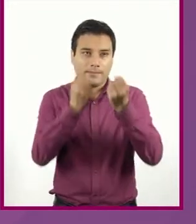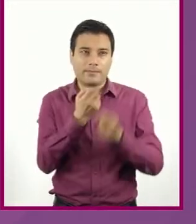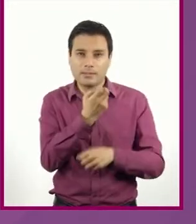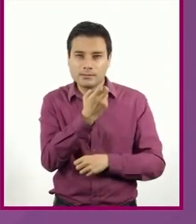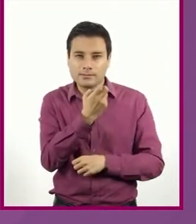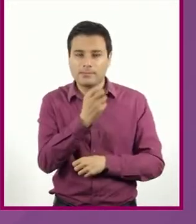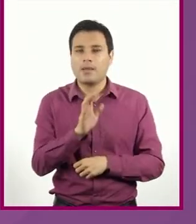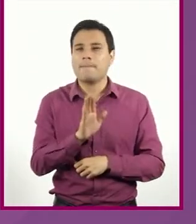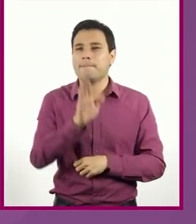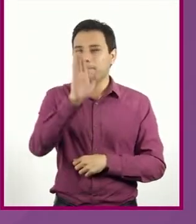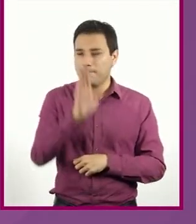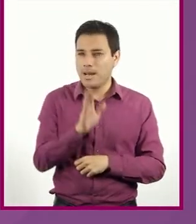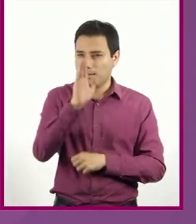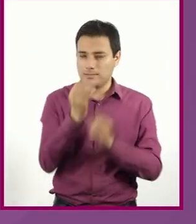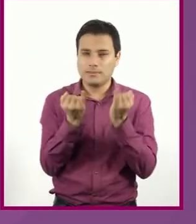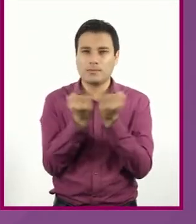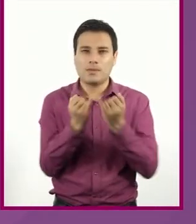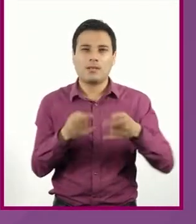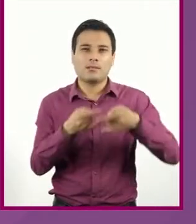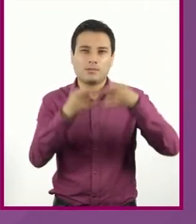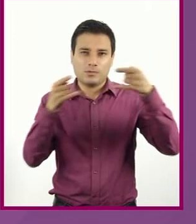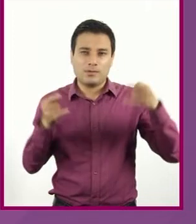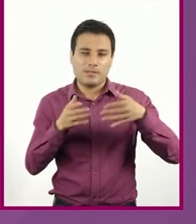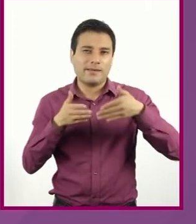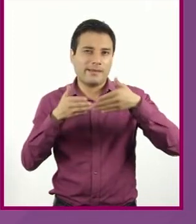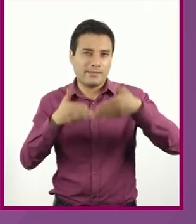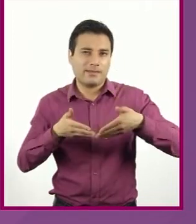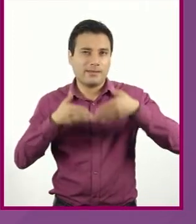antecedente del relato del Arca de Noé.